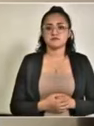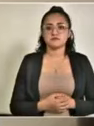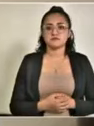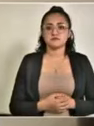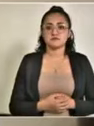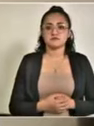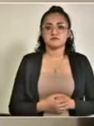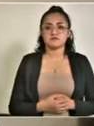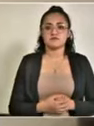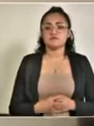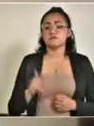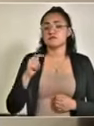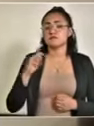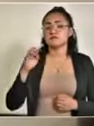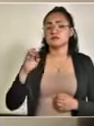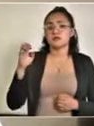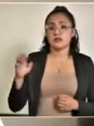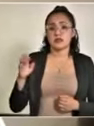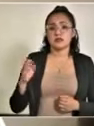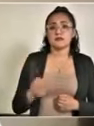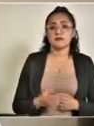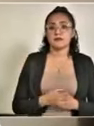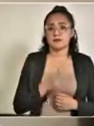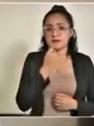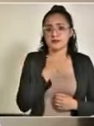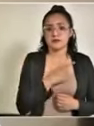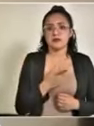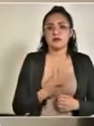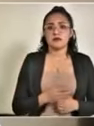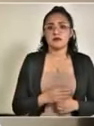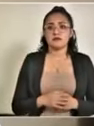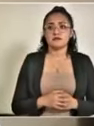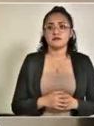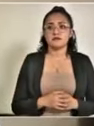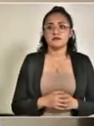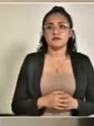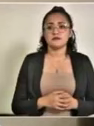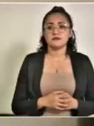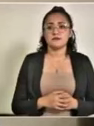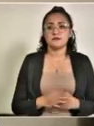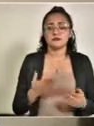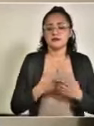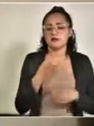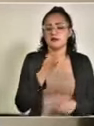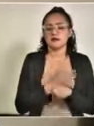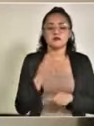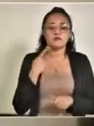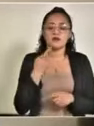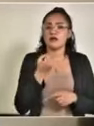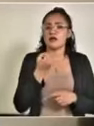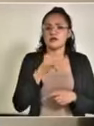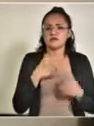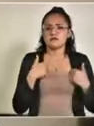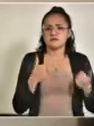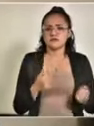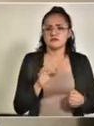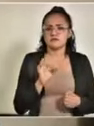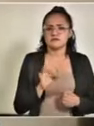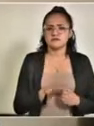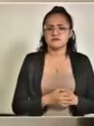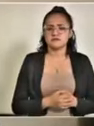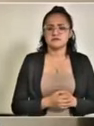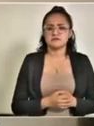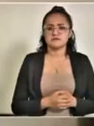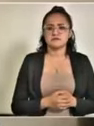Tribunal Electoral del Estado, pues, a ver, así es la política, yo la entiendo.